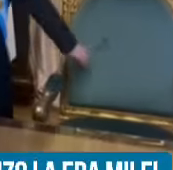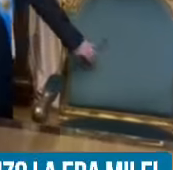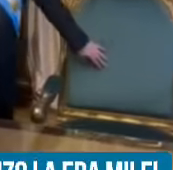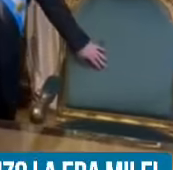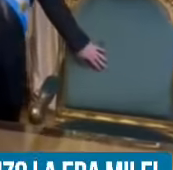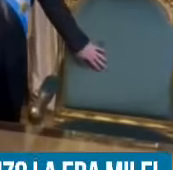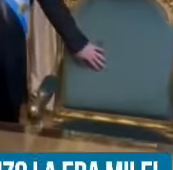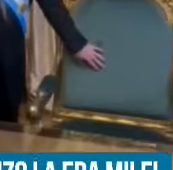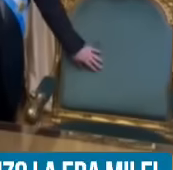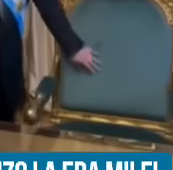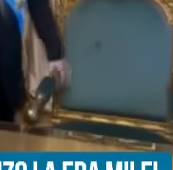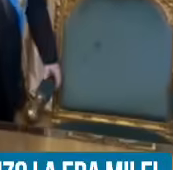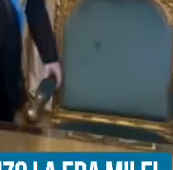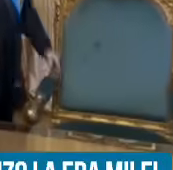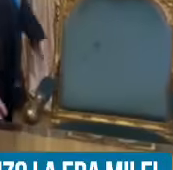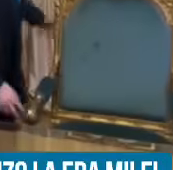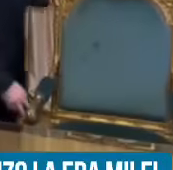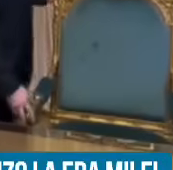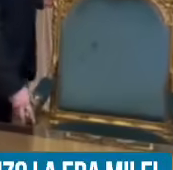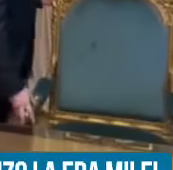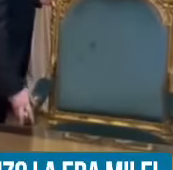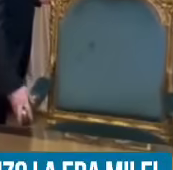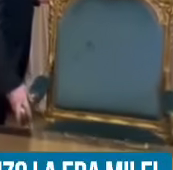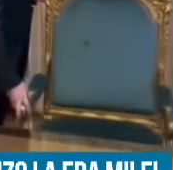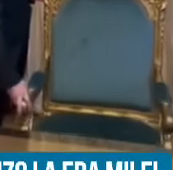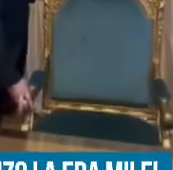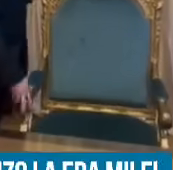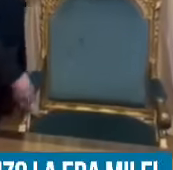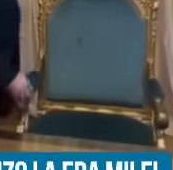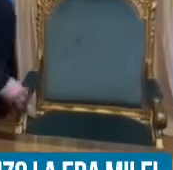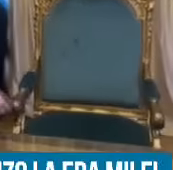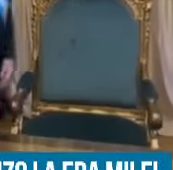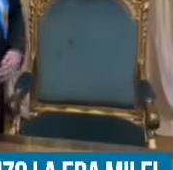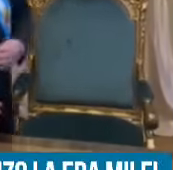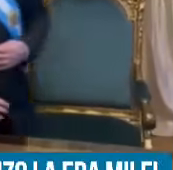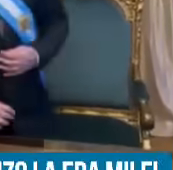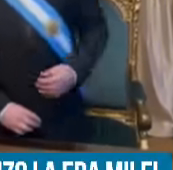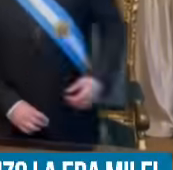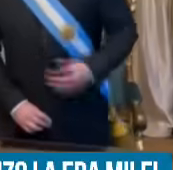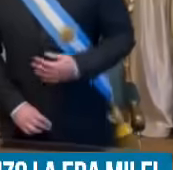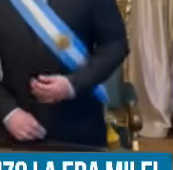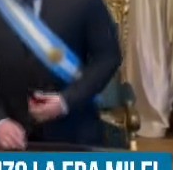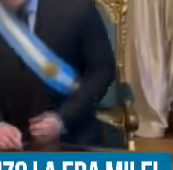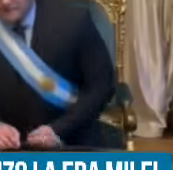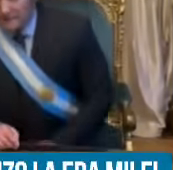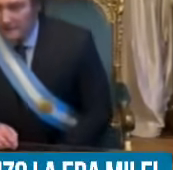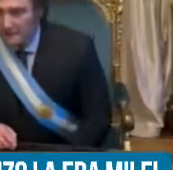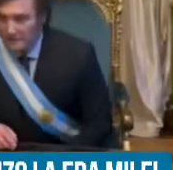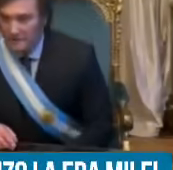son mensajes permanentes. Siempre hay mensajes. Lo que hay que distinguir en esto, que hay mensajes sí, institucionales sí, y mensajes.